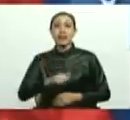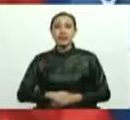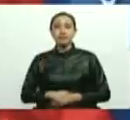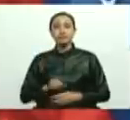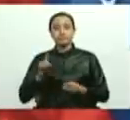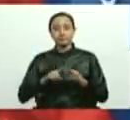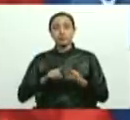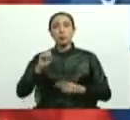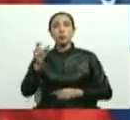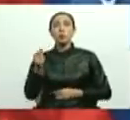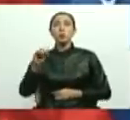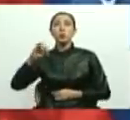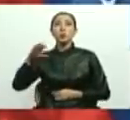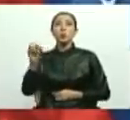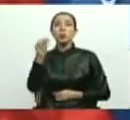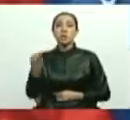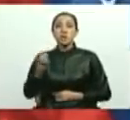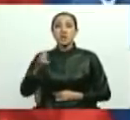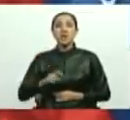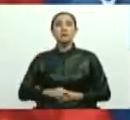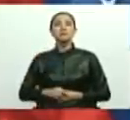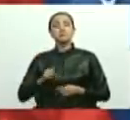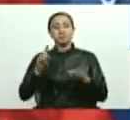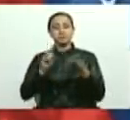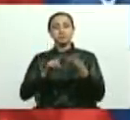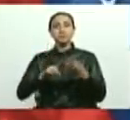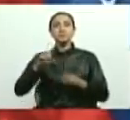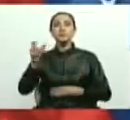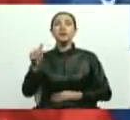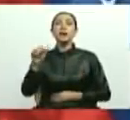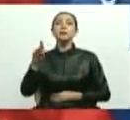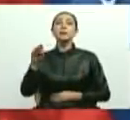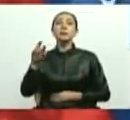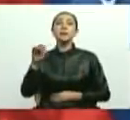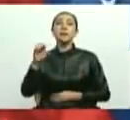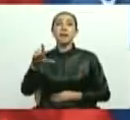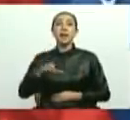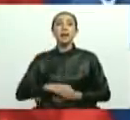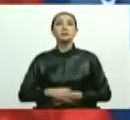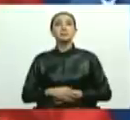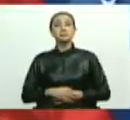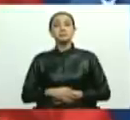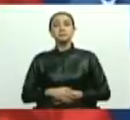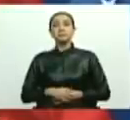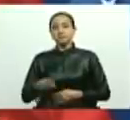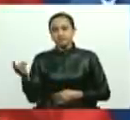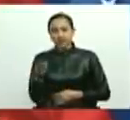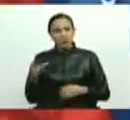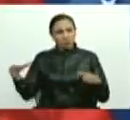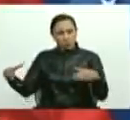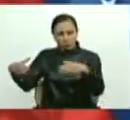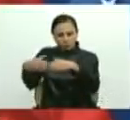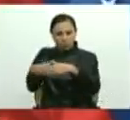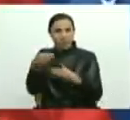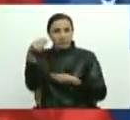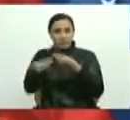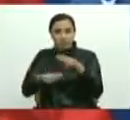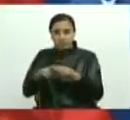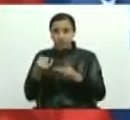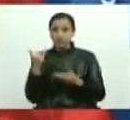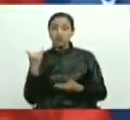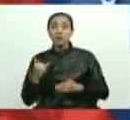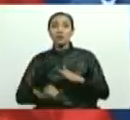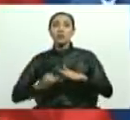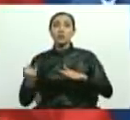Rafael Tarazona Sánchez y José Javier Tarazona Sánchez, integrantes de una ONG conocida